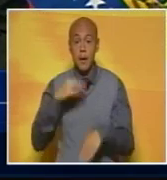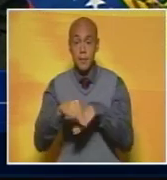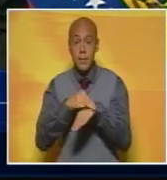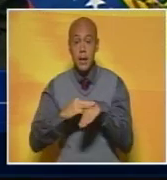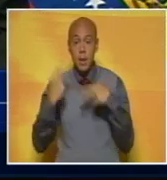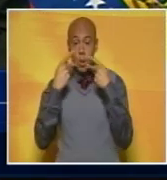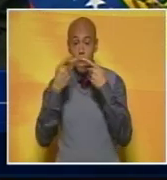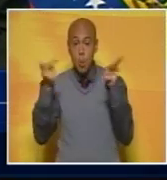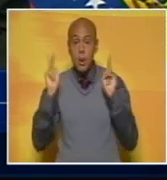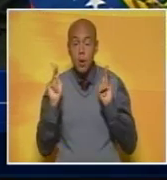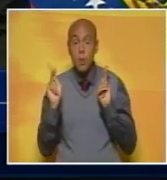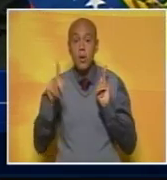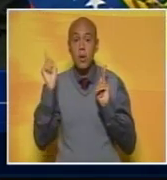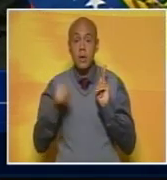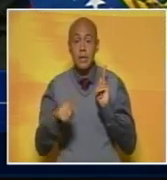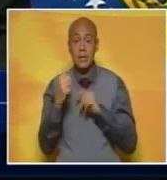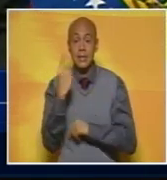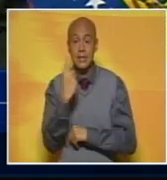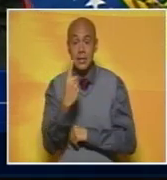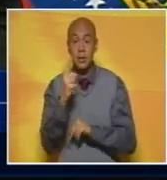Público